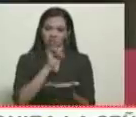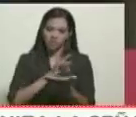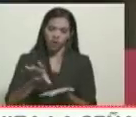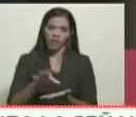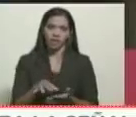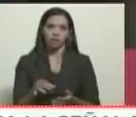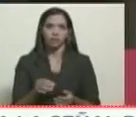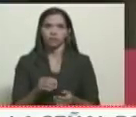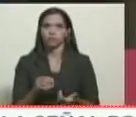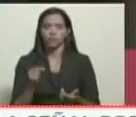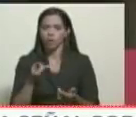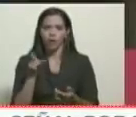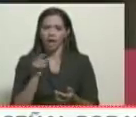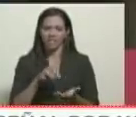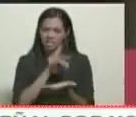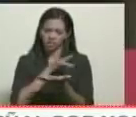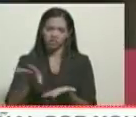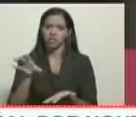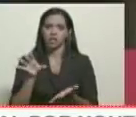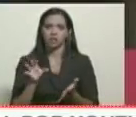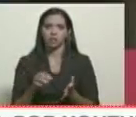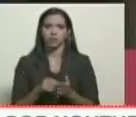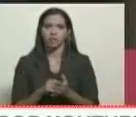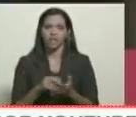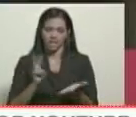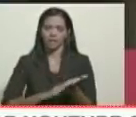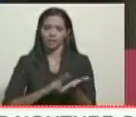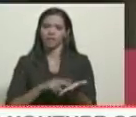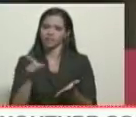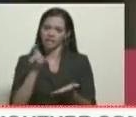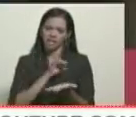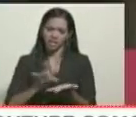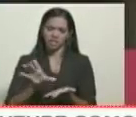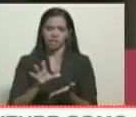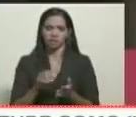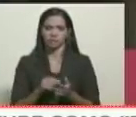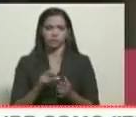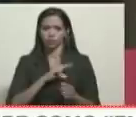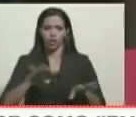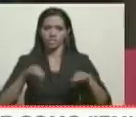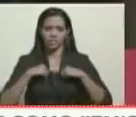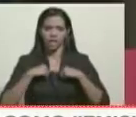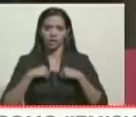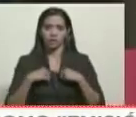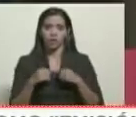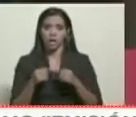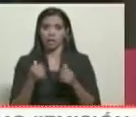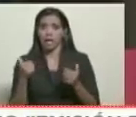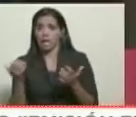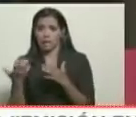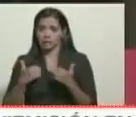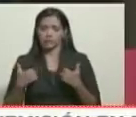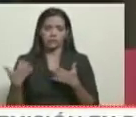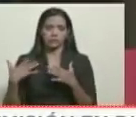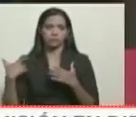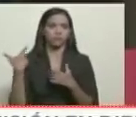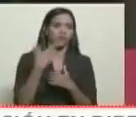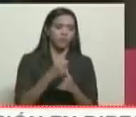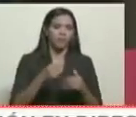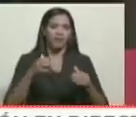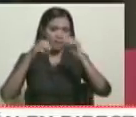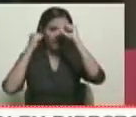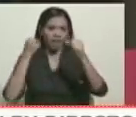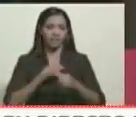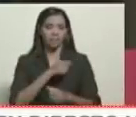teníamos huésped, no, de ahí lo echaron. Es la realidad. Se fue para la embajada de España. Y mira esto tan grave,